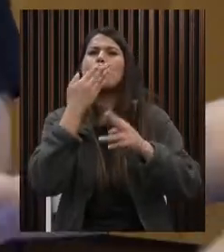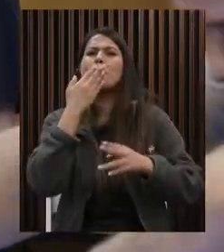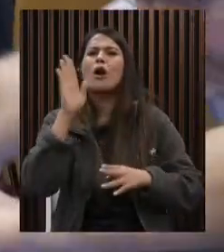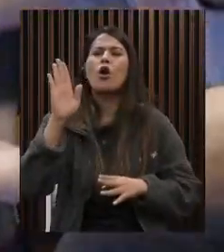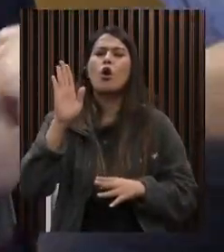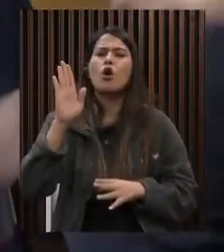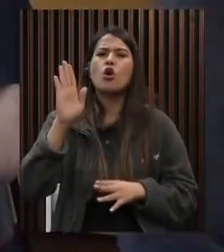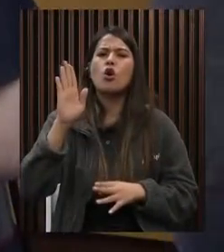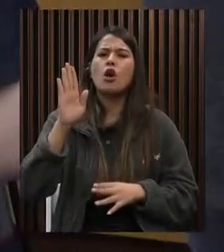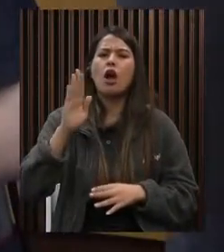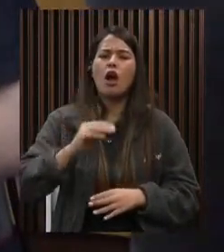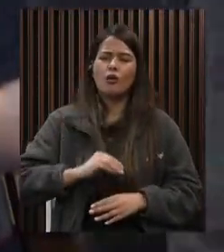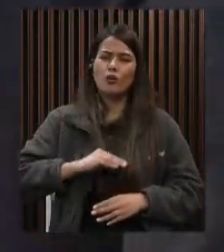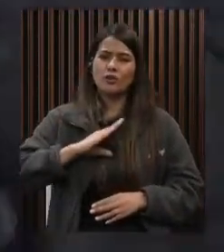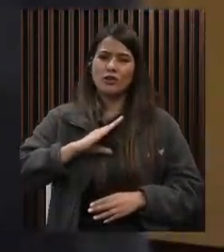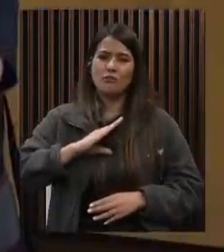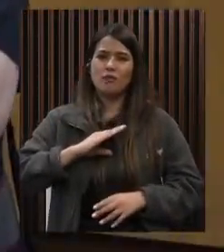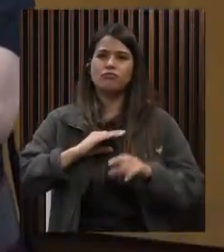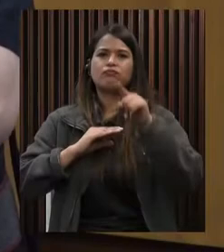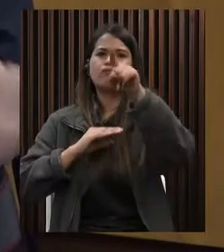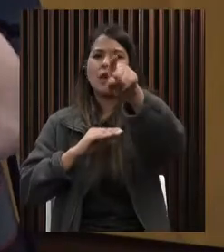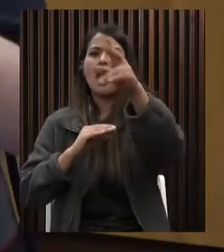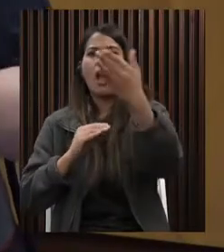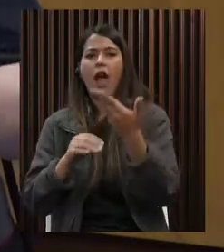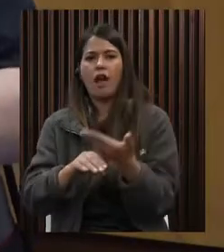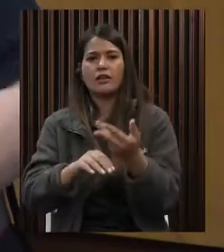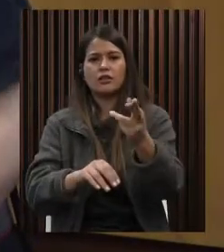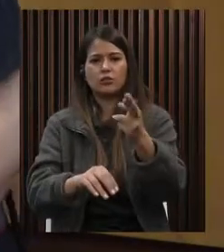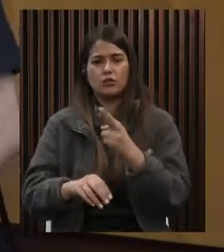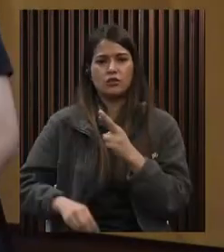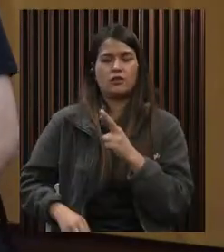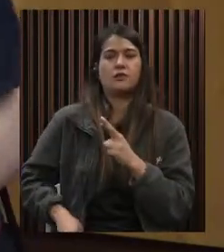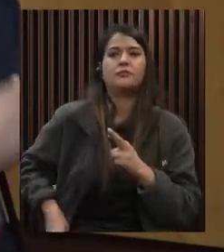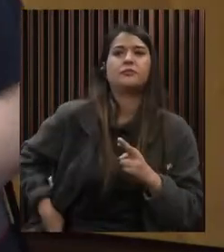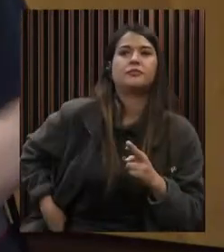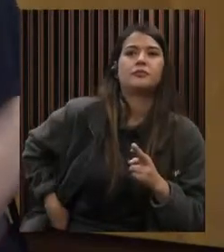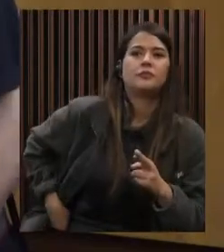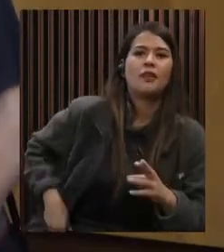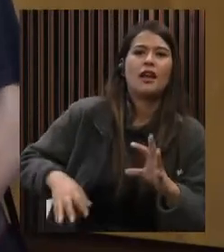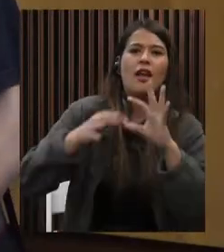para derribar estas barreras? Por acá tenemos una respuesta.